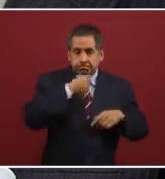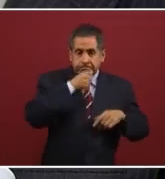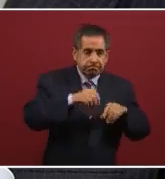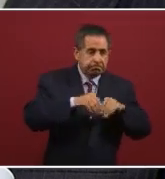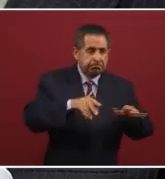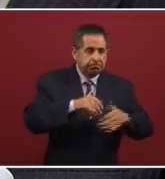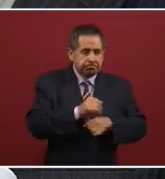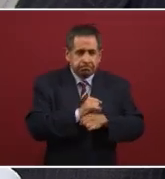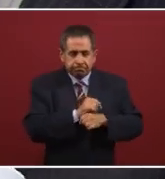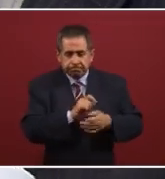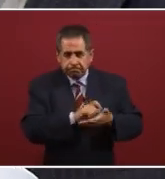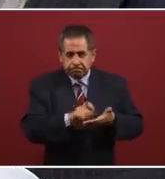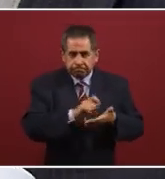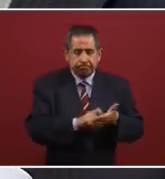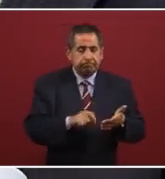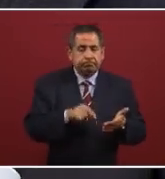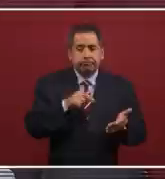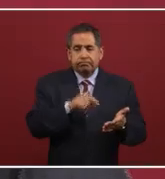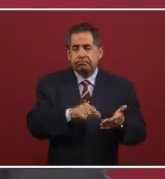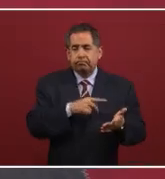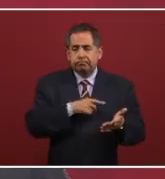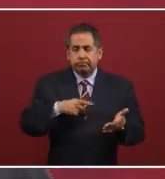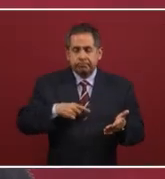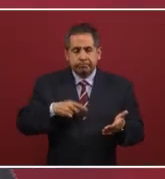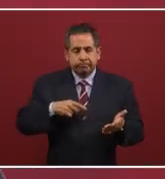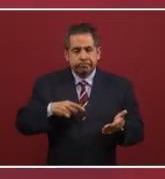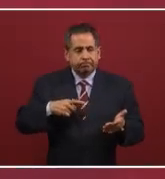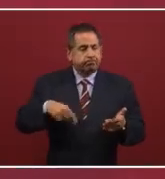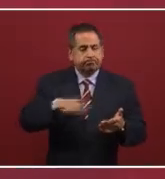debía convertirse en una escuela